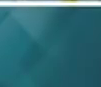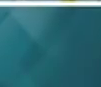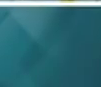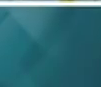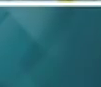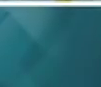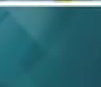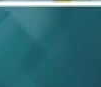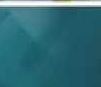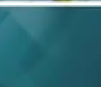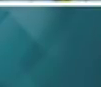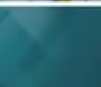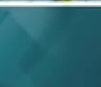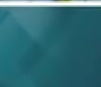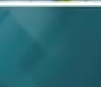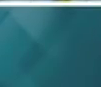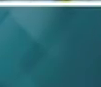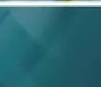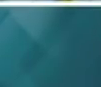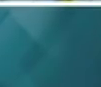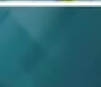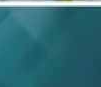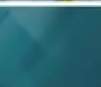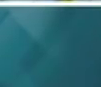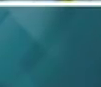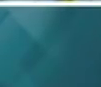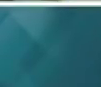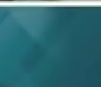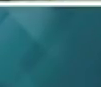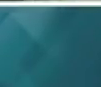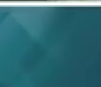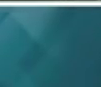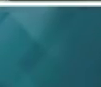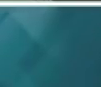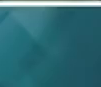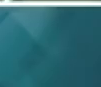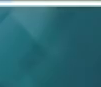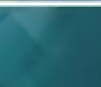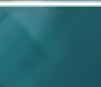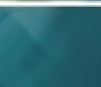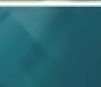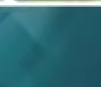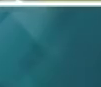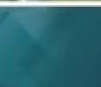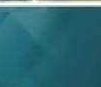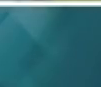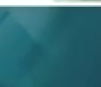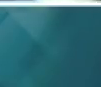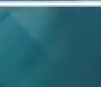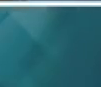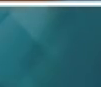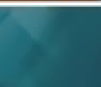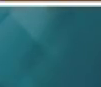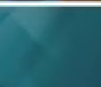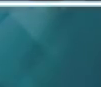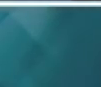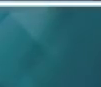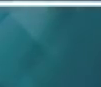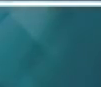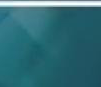su ganancia después de acuerdo a la inversión que hicieron. Es lo primero. Todas las medidas financieras y